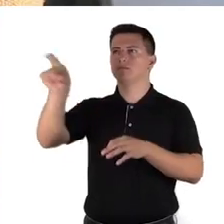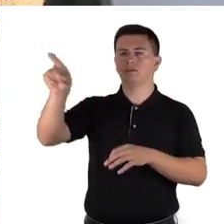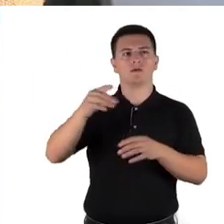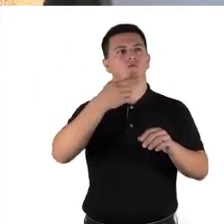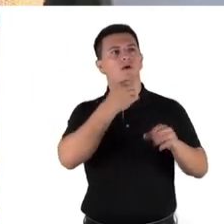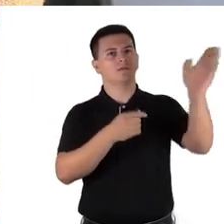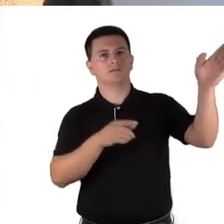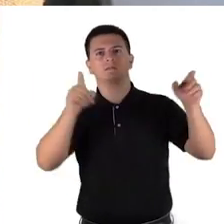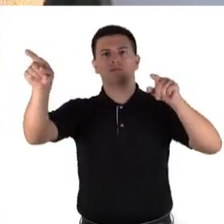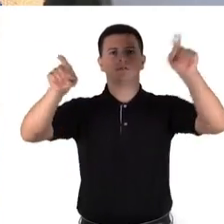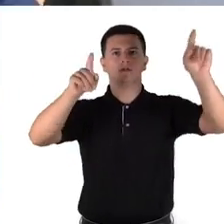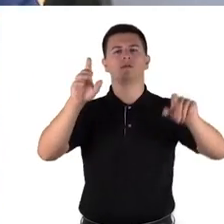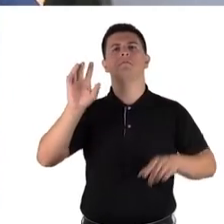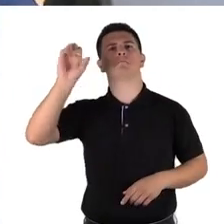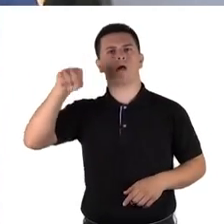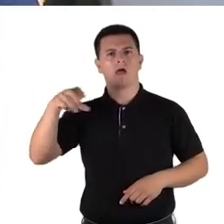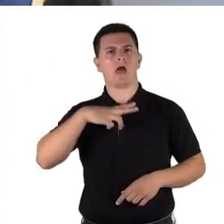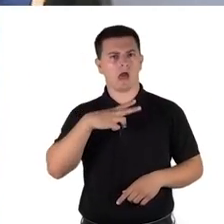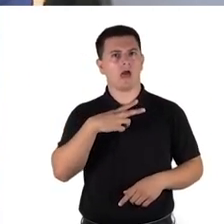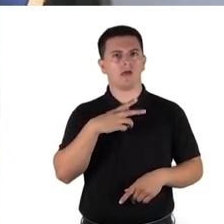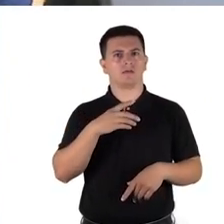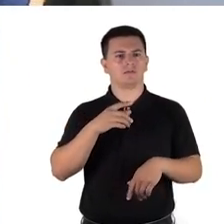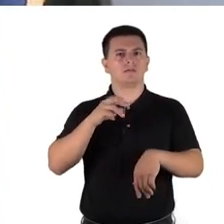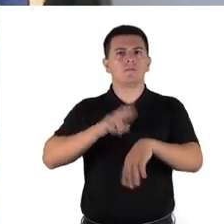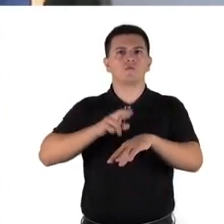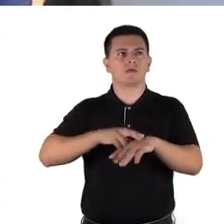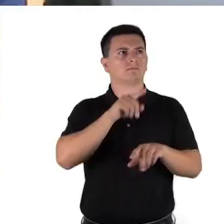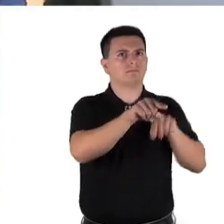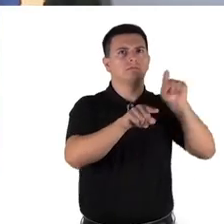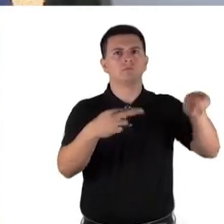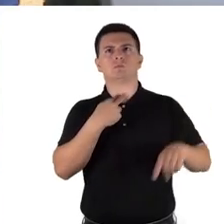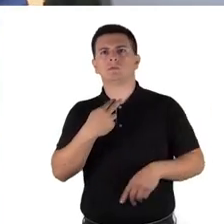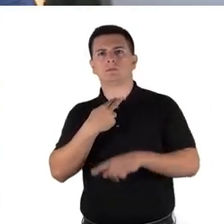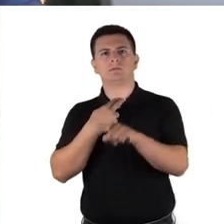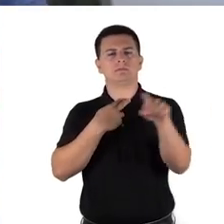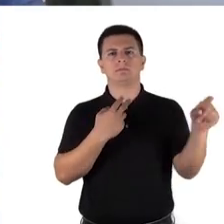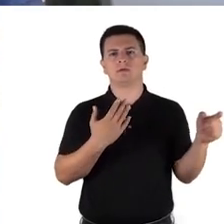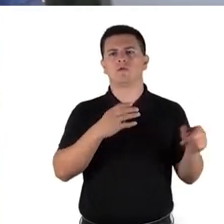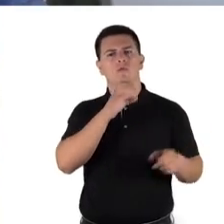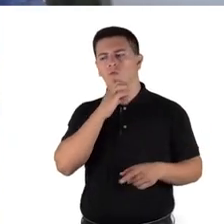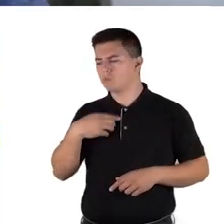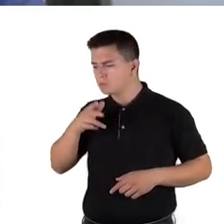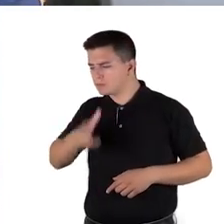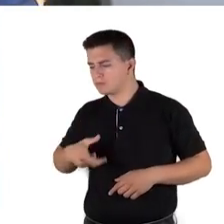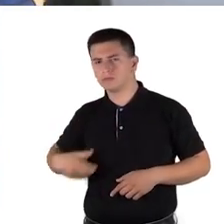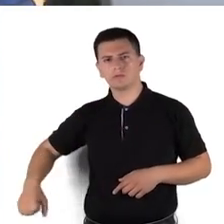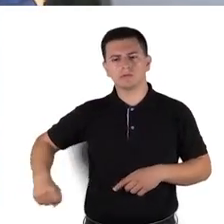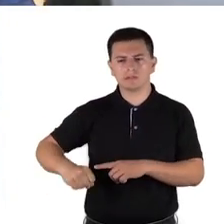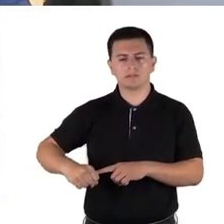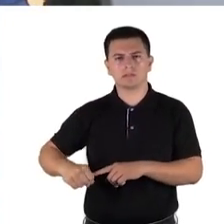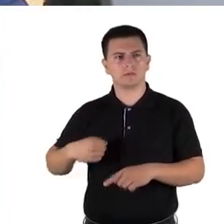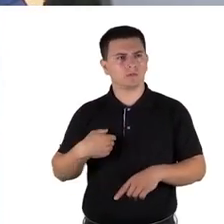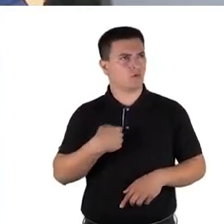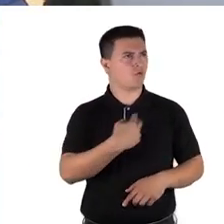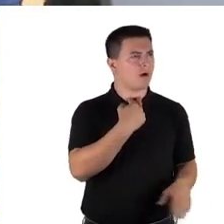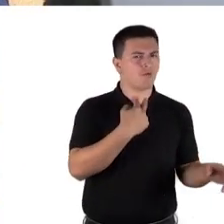claro. Los martes el día que nos vamos a tal lugar, el miércoles. Los padres también tienen una rutina que los chicos se van amoldando a la rutina de los padres. Exacto.